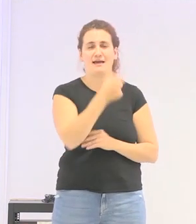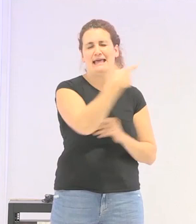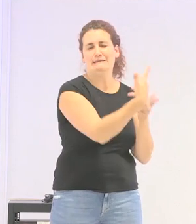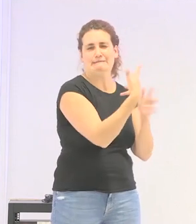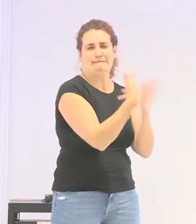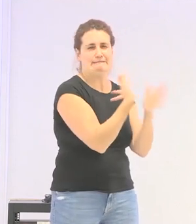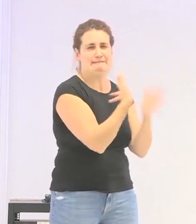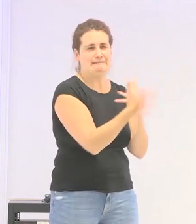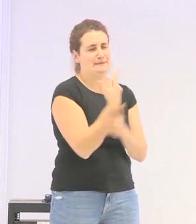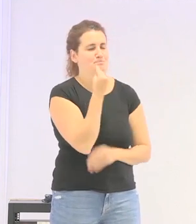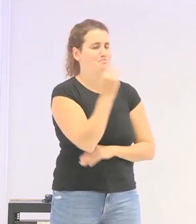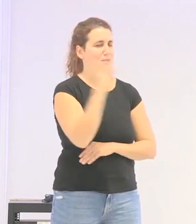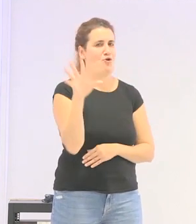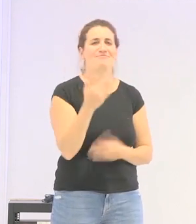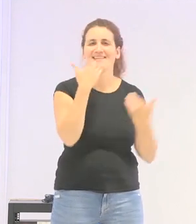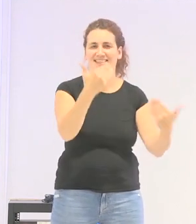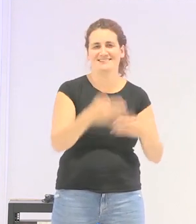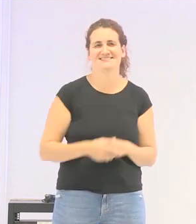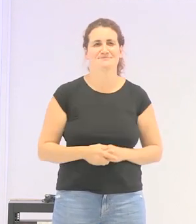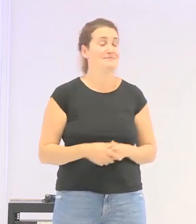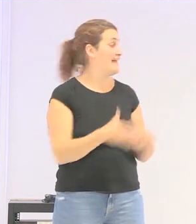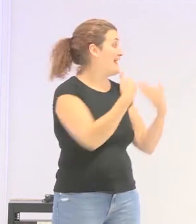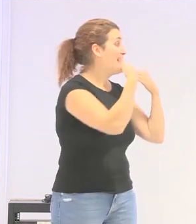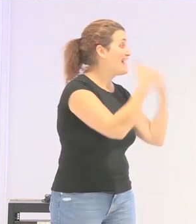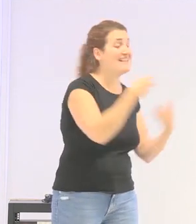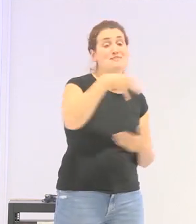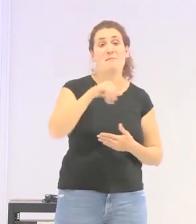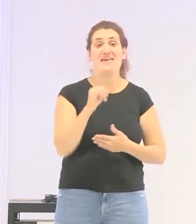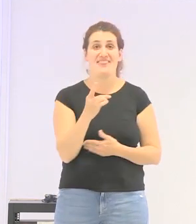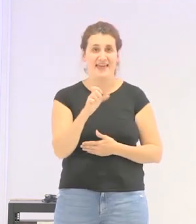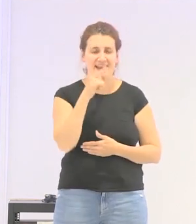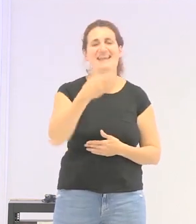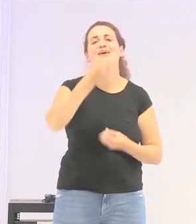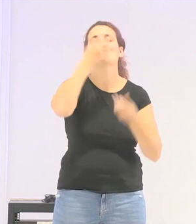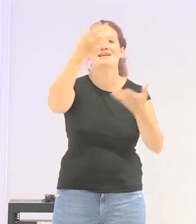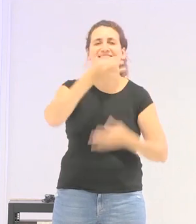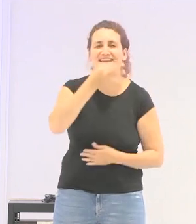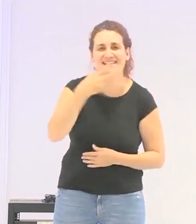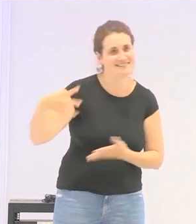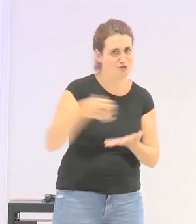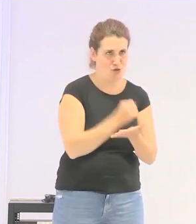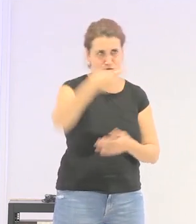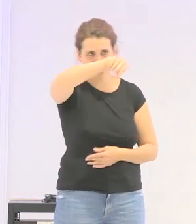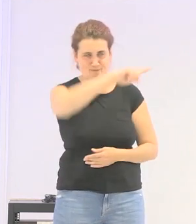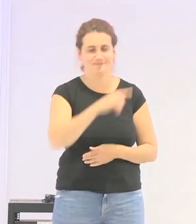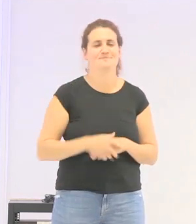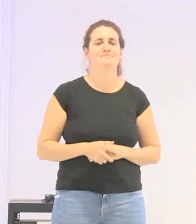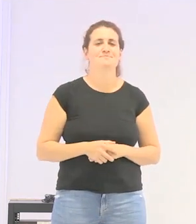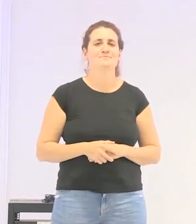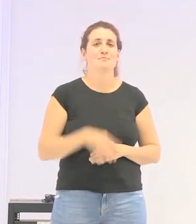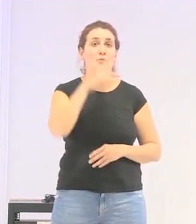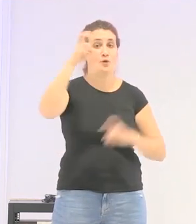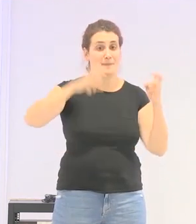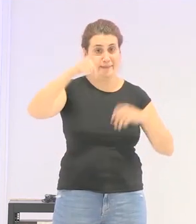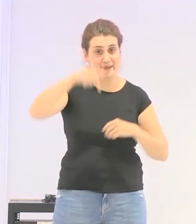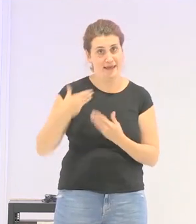explicar mucho mejor. Es que recasco. Es que recasco, Maider, y arratsalde león a todos, todas y todes por venir aquí a